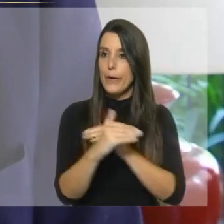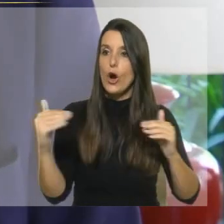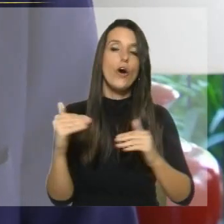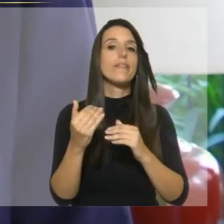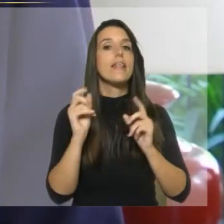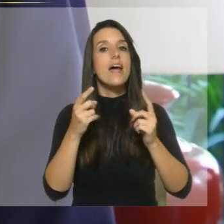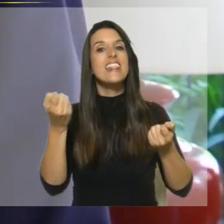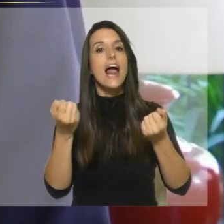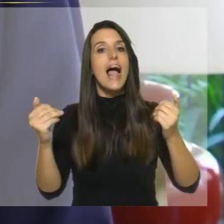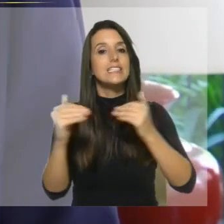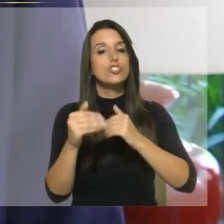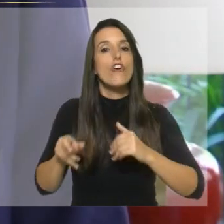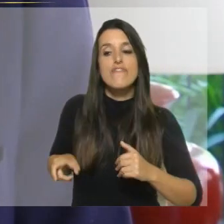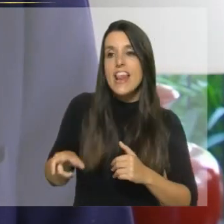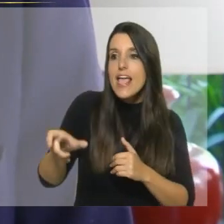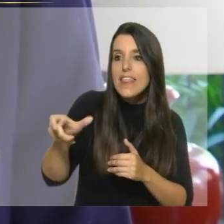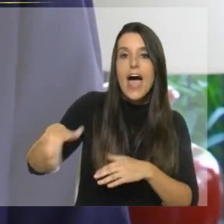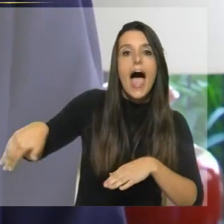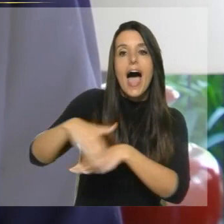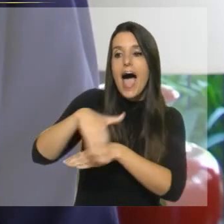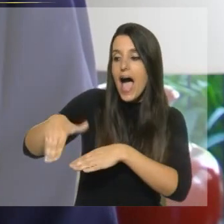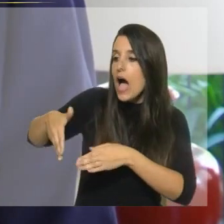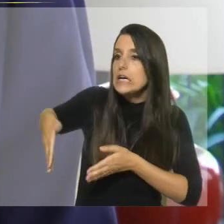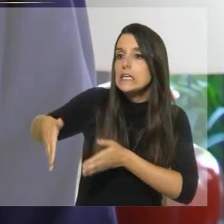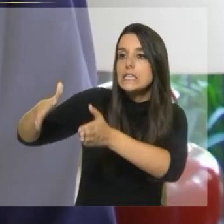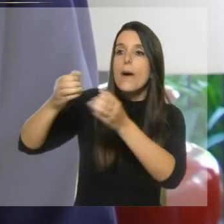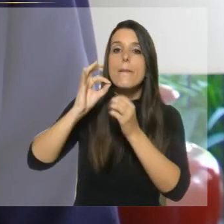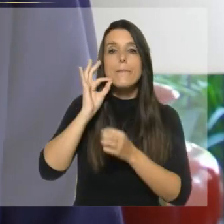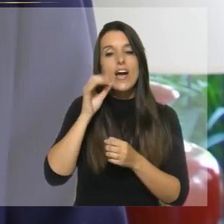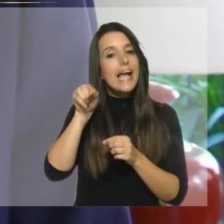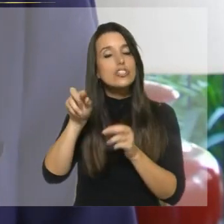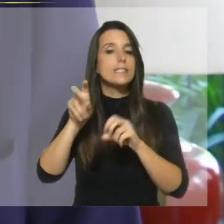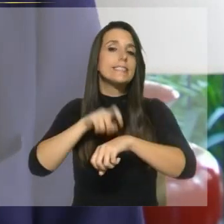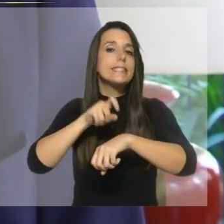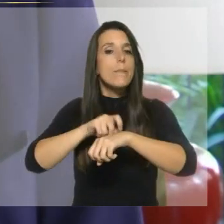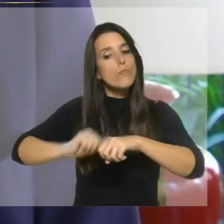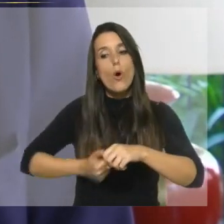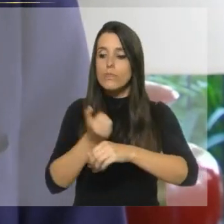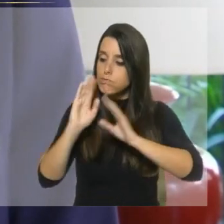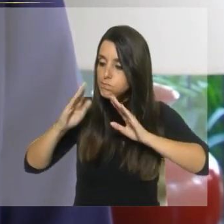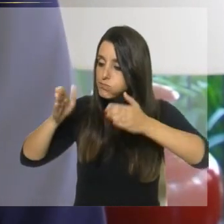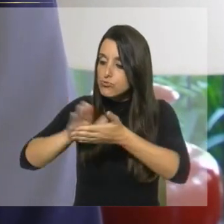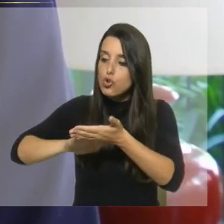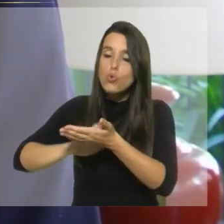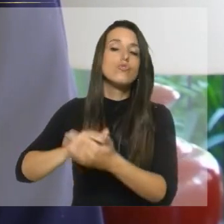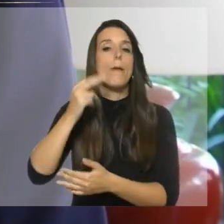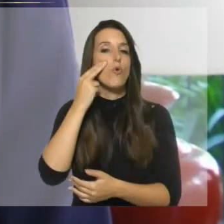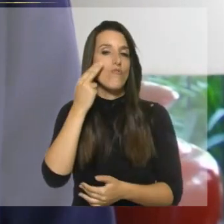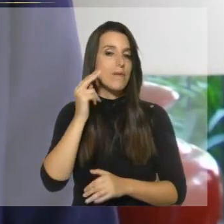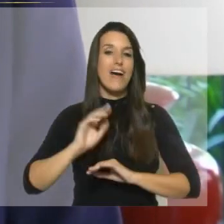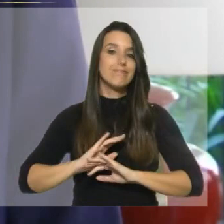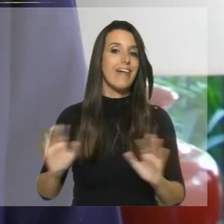tránsito el tema de las veredas tenemos que dedicar nuestro tiempo a resolver los problemas de los gobiernos